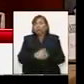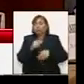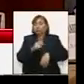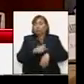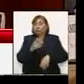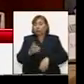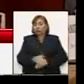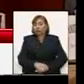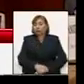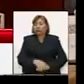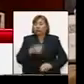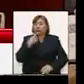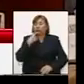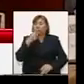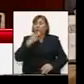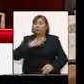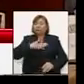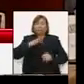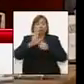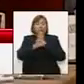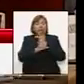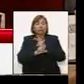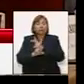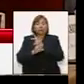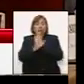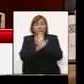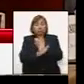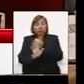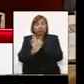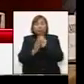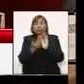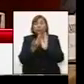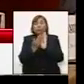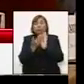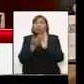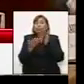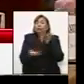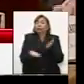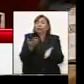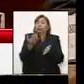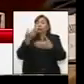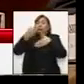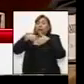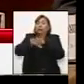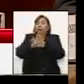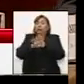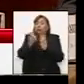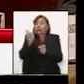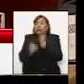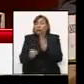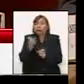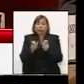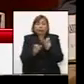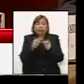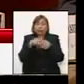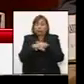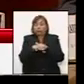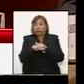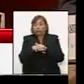En este caso, era brindar seguridad de la puerta ante un eventual ingreso de personas